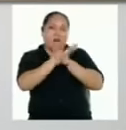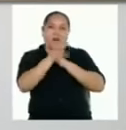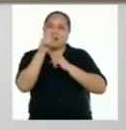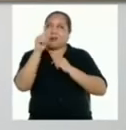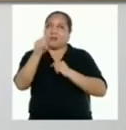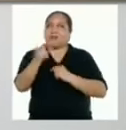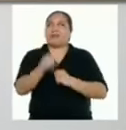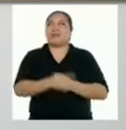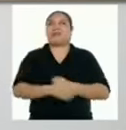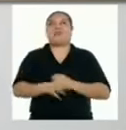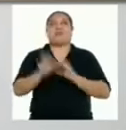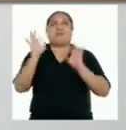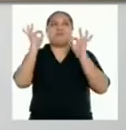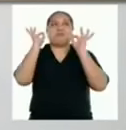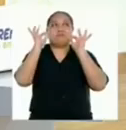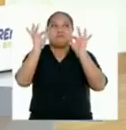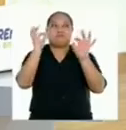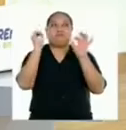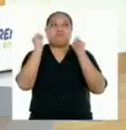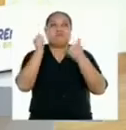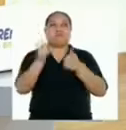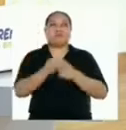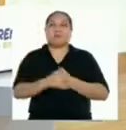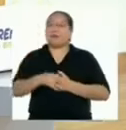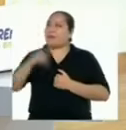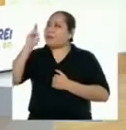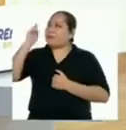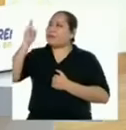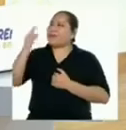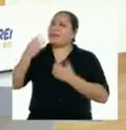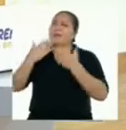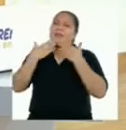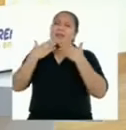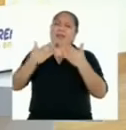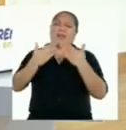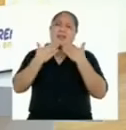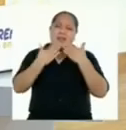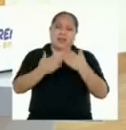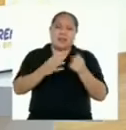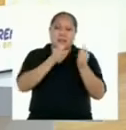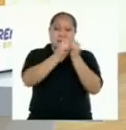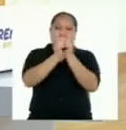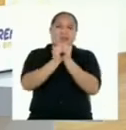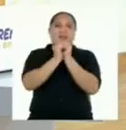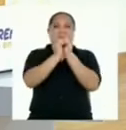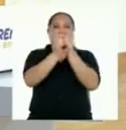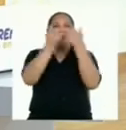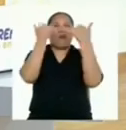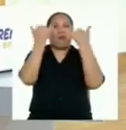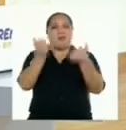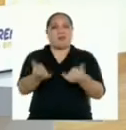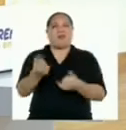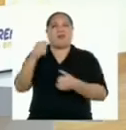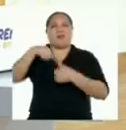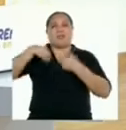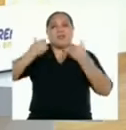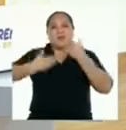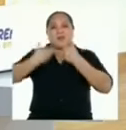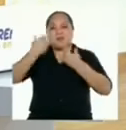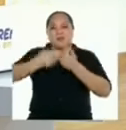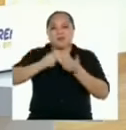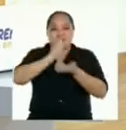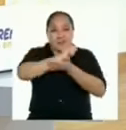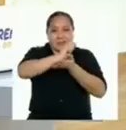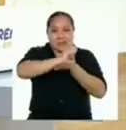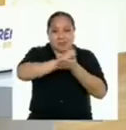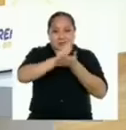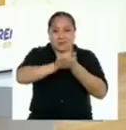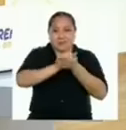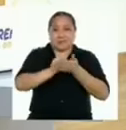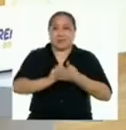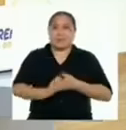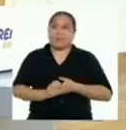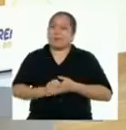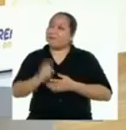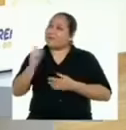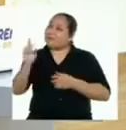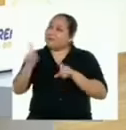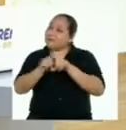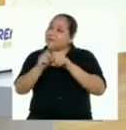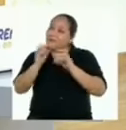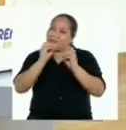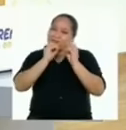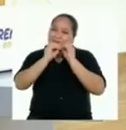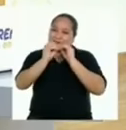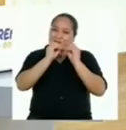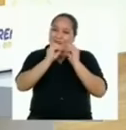Será muy efectivo. Profesora, muchísimas gracias por acompañarnos hoy en nuestro proceso de textualización y por